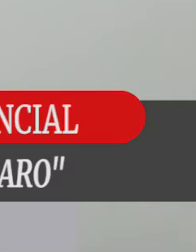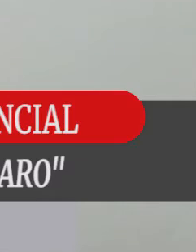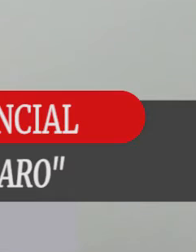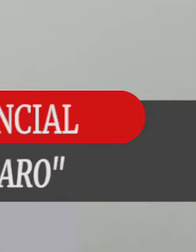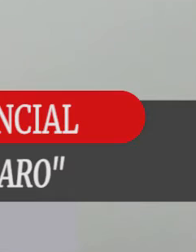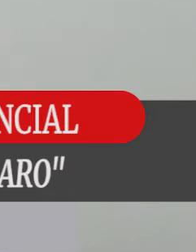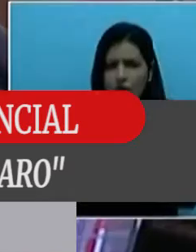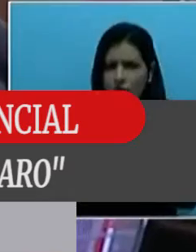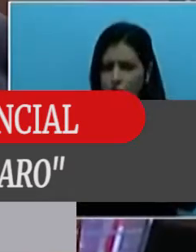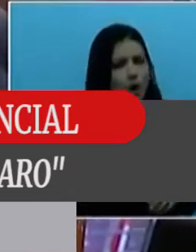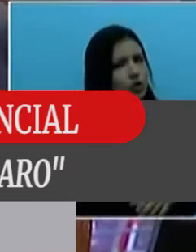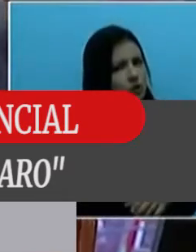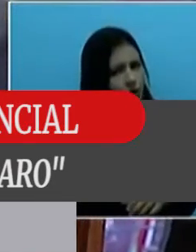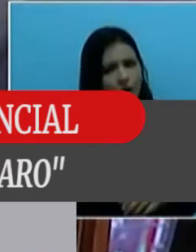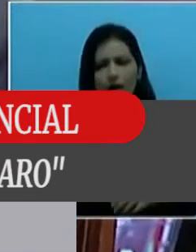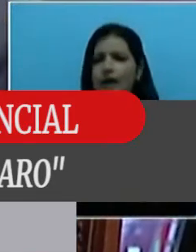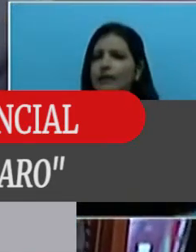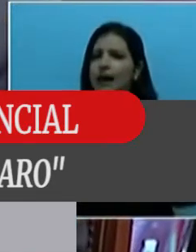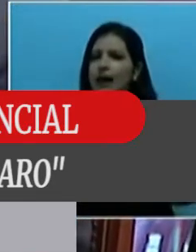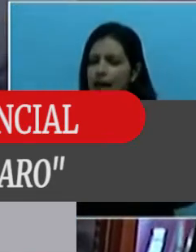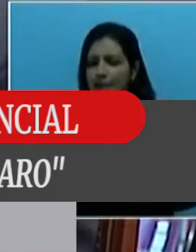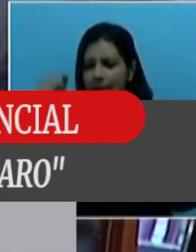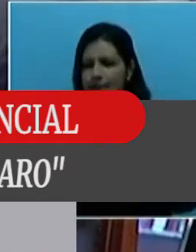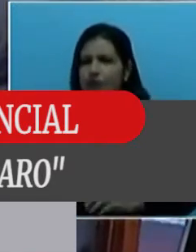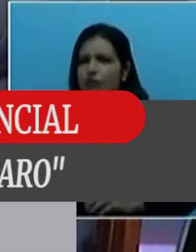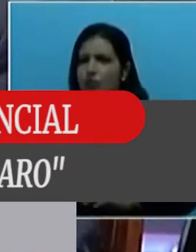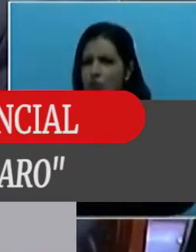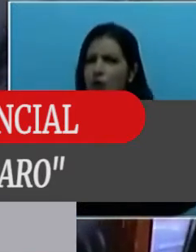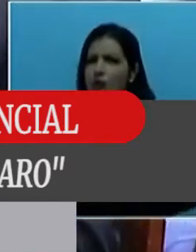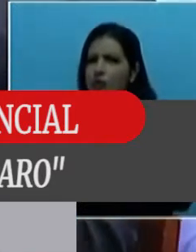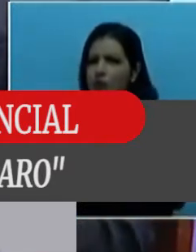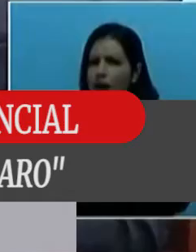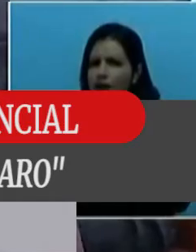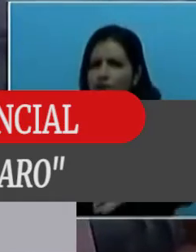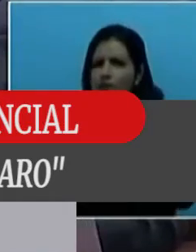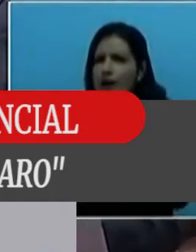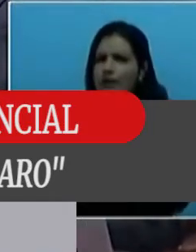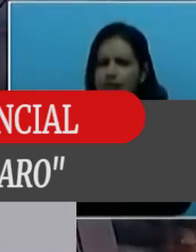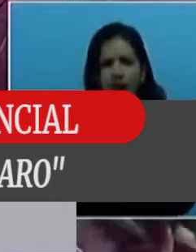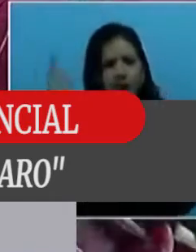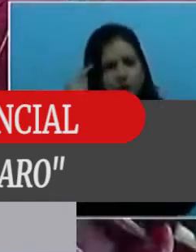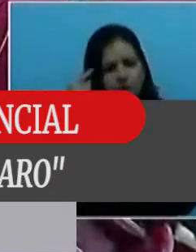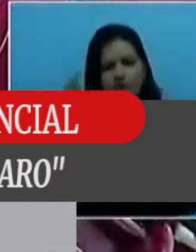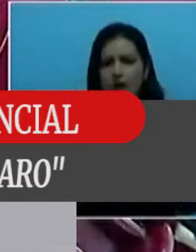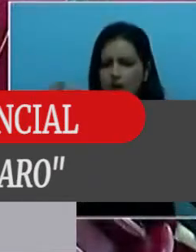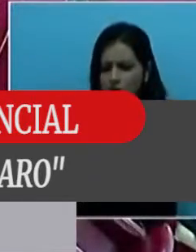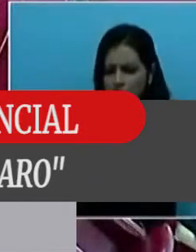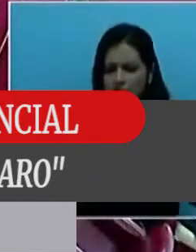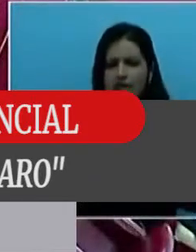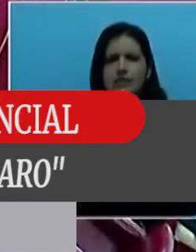esto que él dijo textualmente que se vienen anunciando obras para el